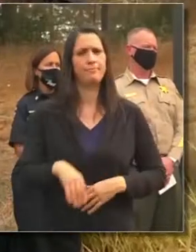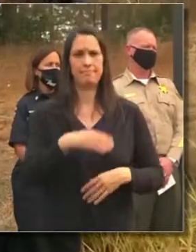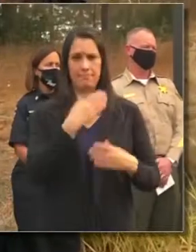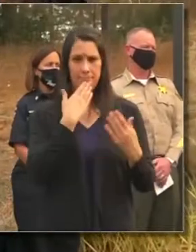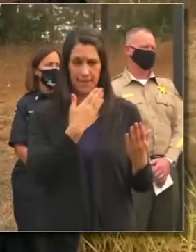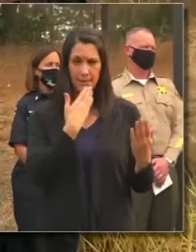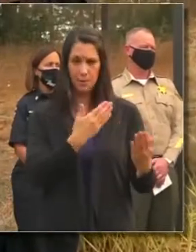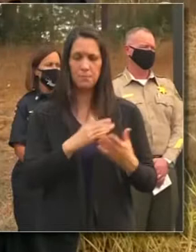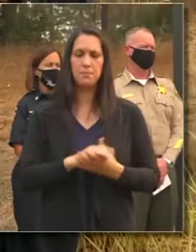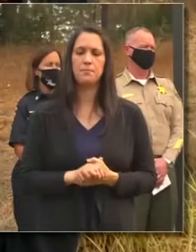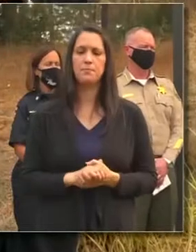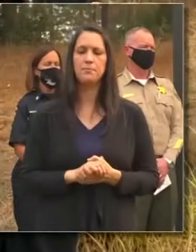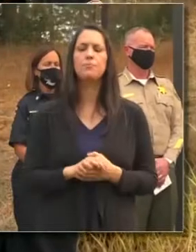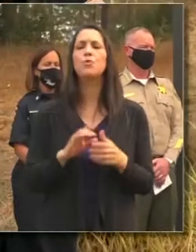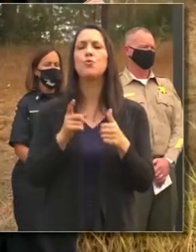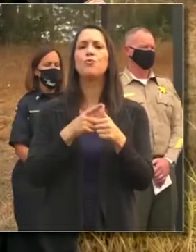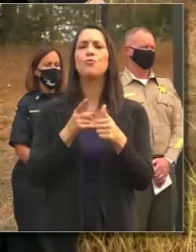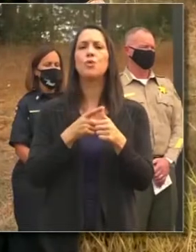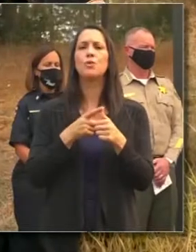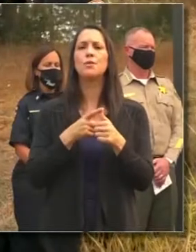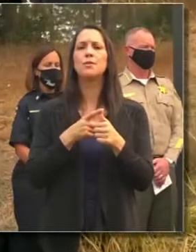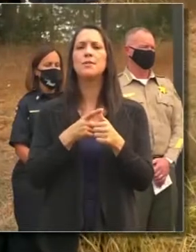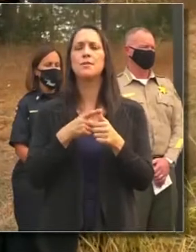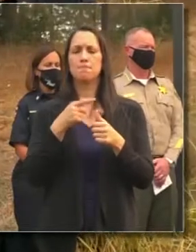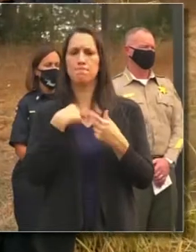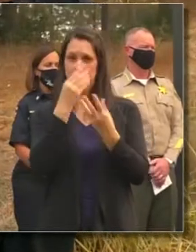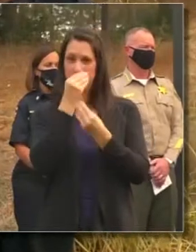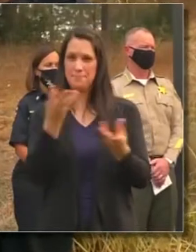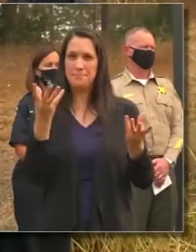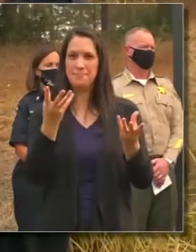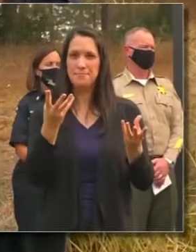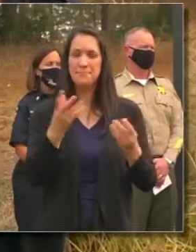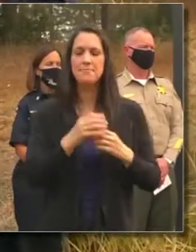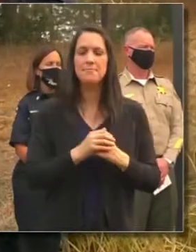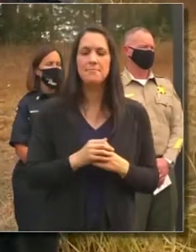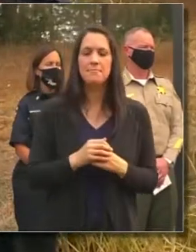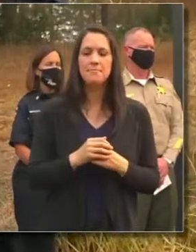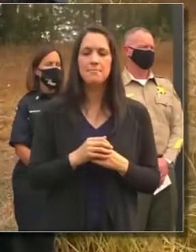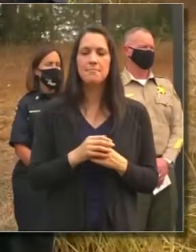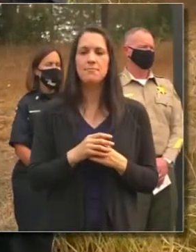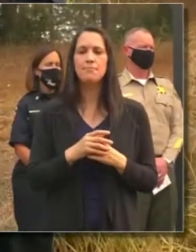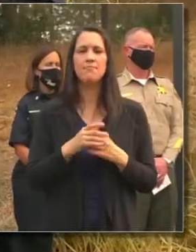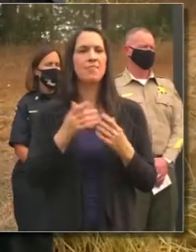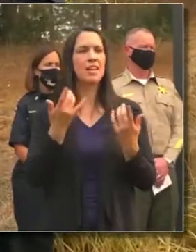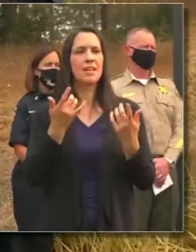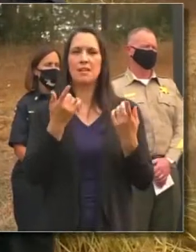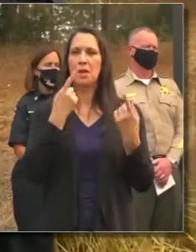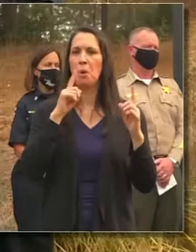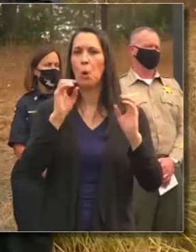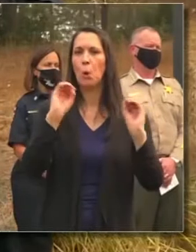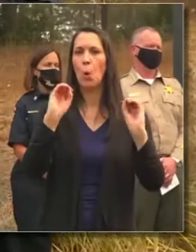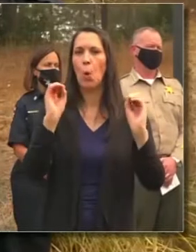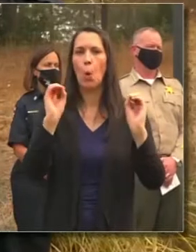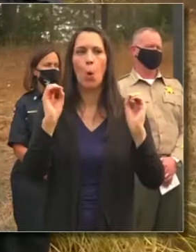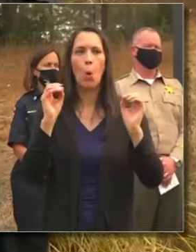gracias yo no sana en primer lugar me da placer anunciar que tuvimos un día más sin